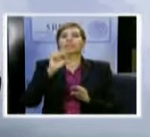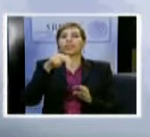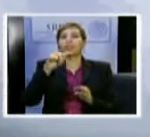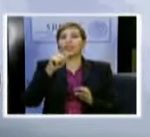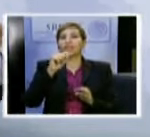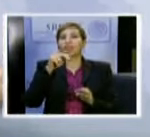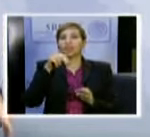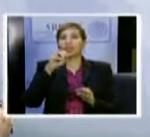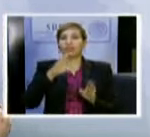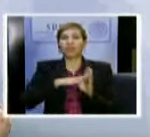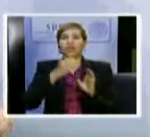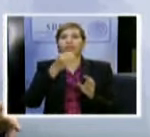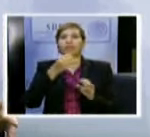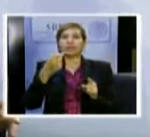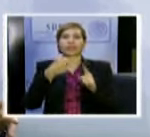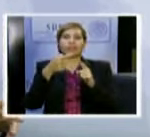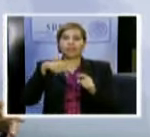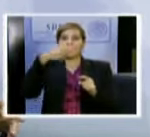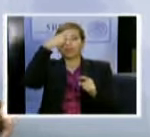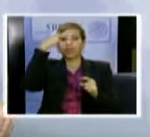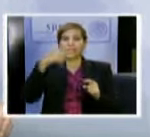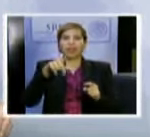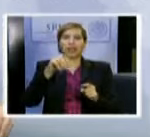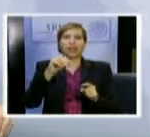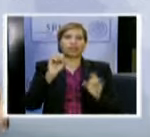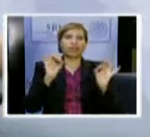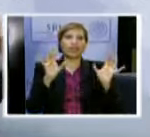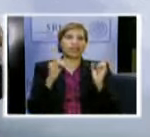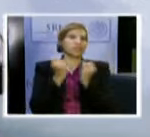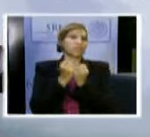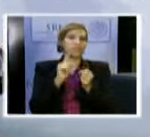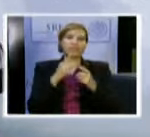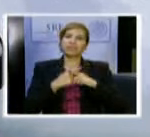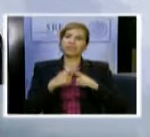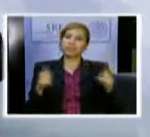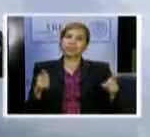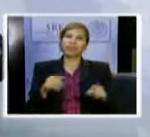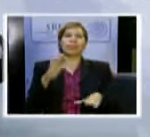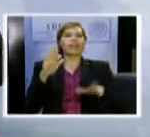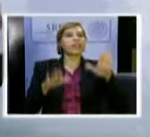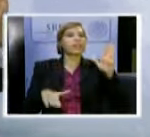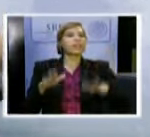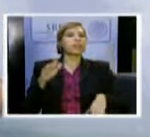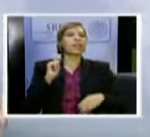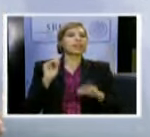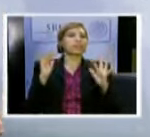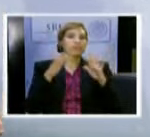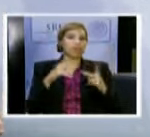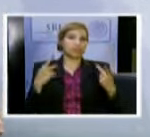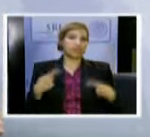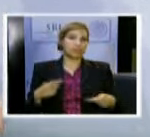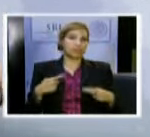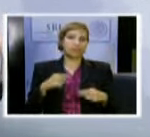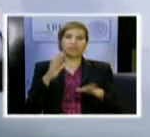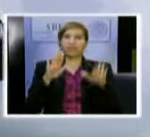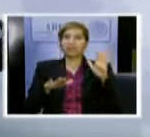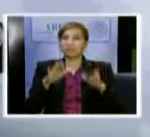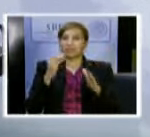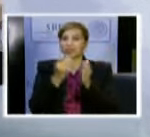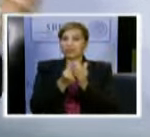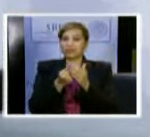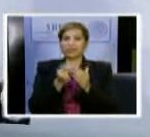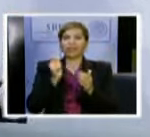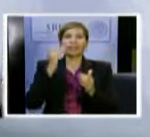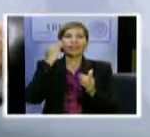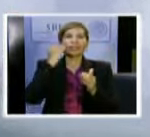la organización mexicana en Los Ángeles? Por supuesto que no. Depende del tipo de migrantes, depende el